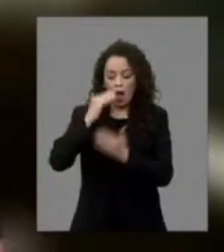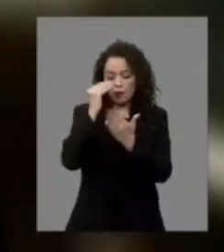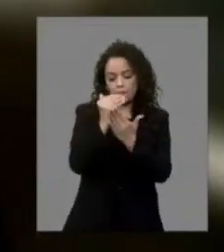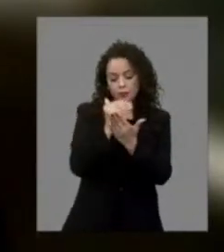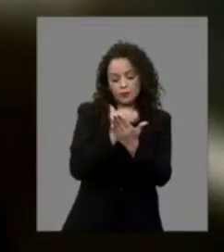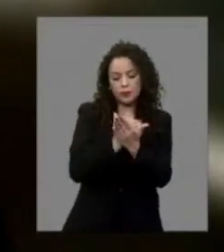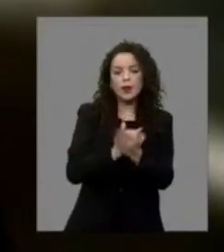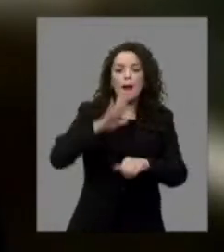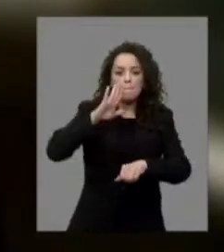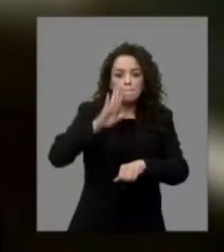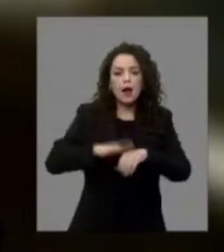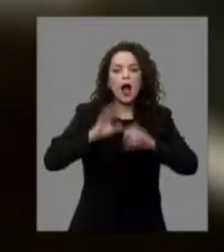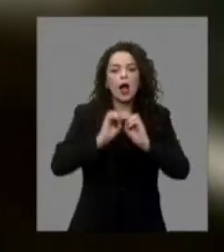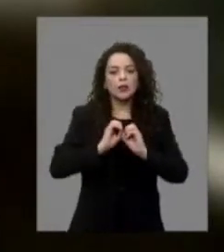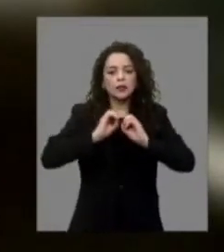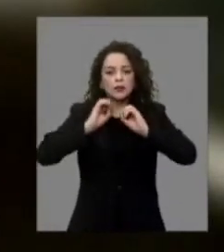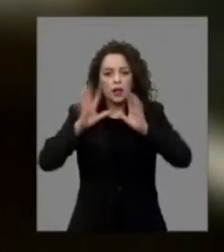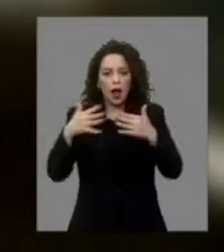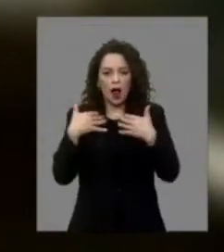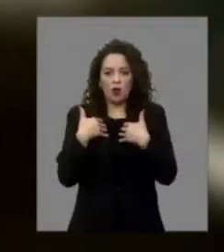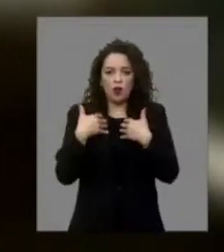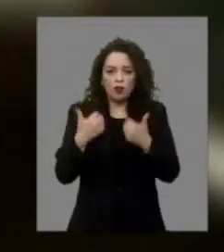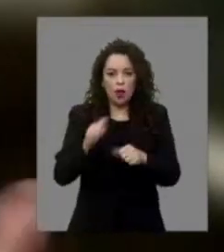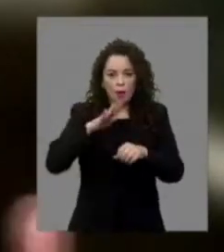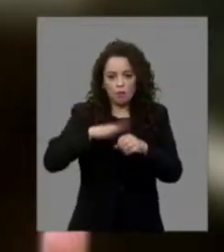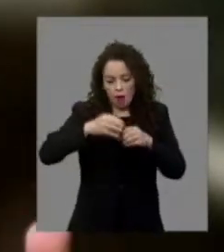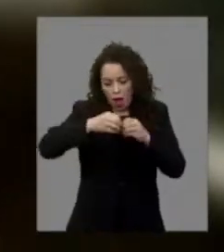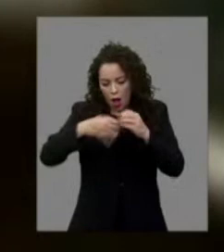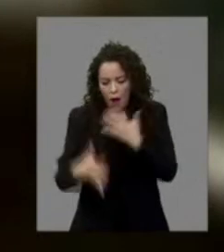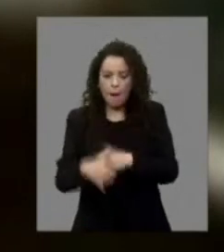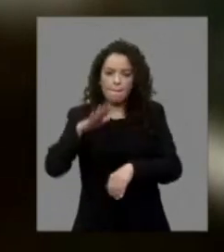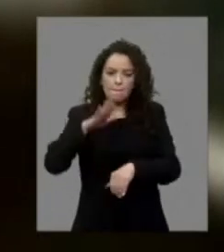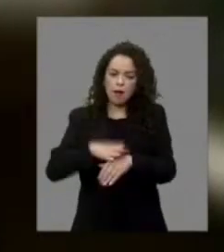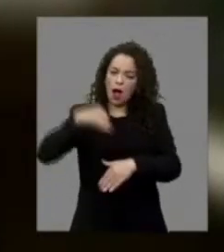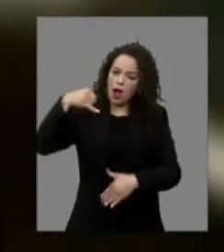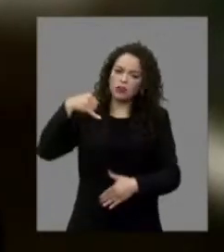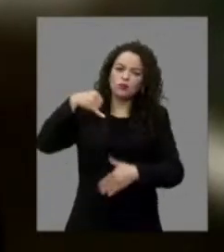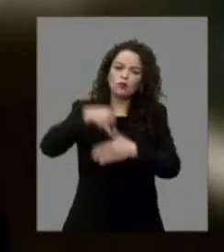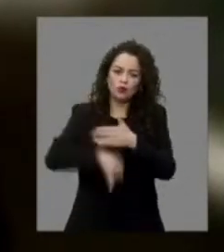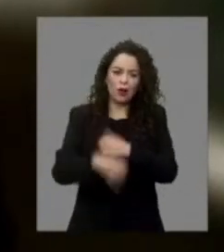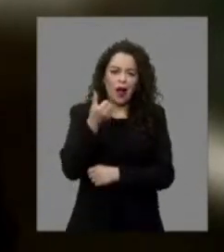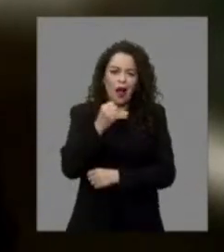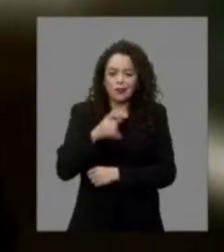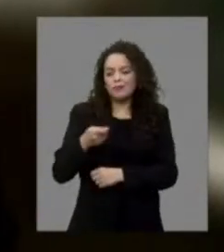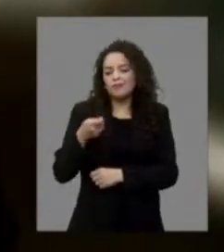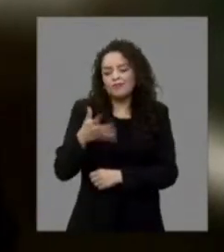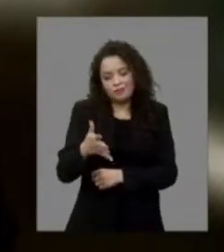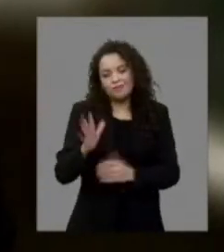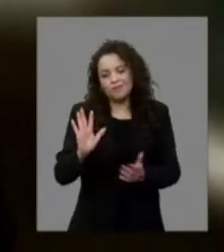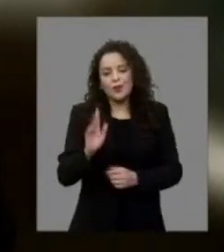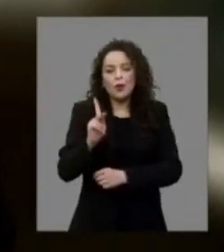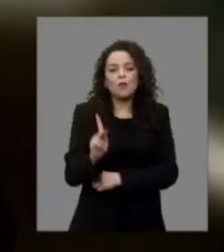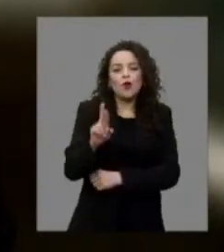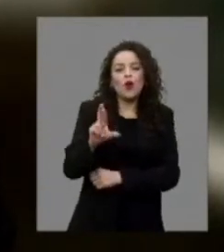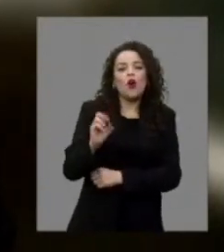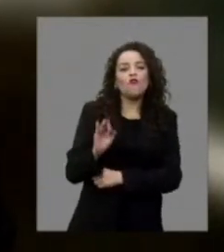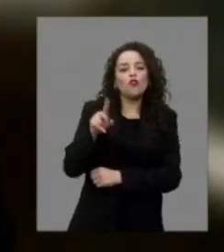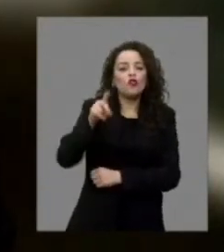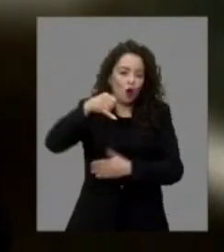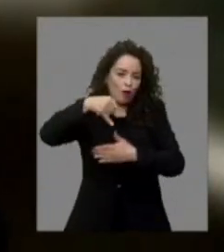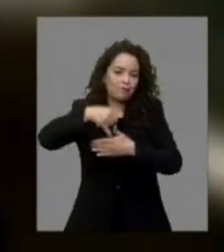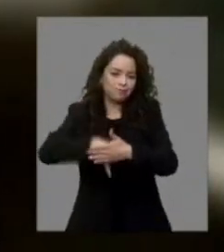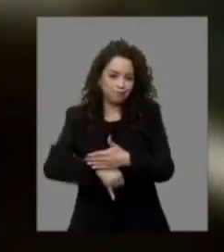más definido y mucho más profundo, si se le puede llamar de esa manera. Ahora bien, pasando